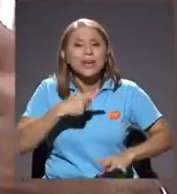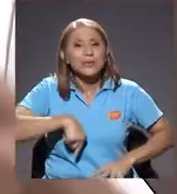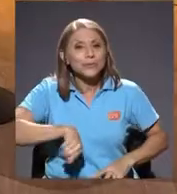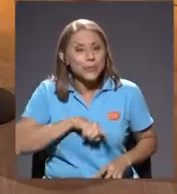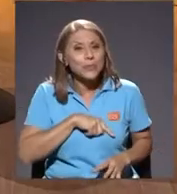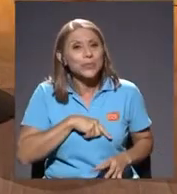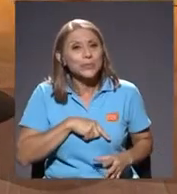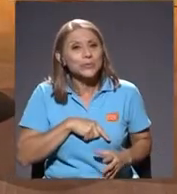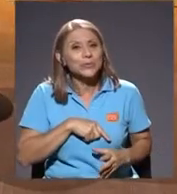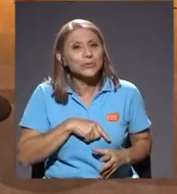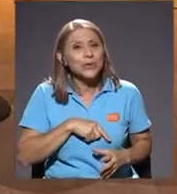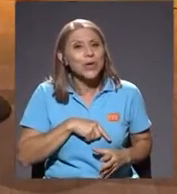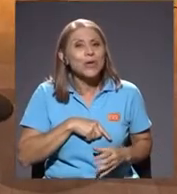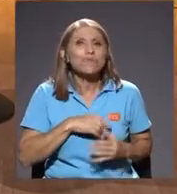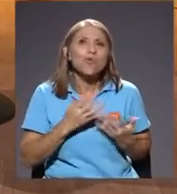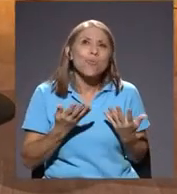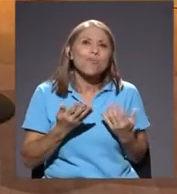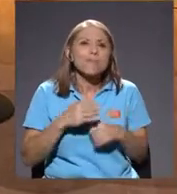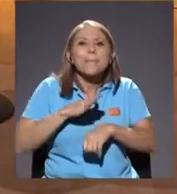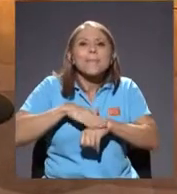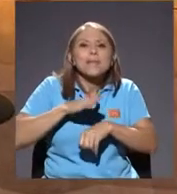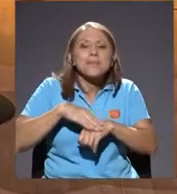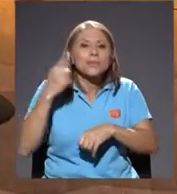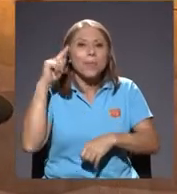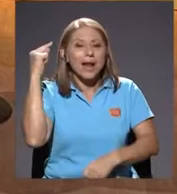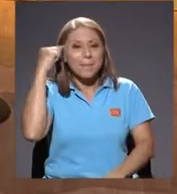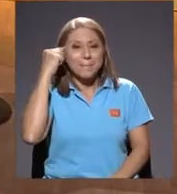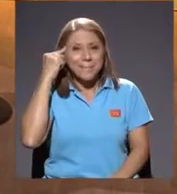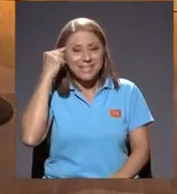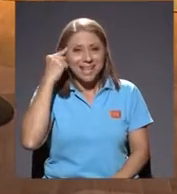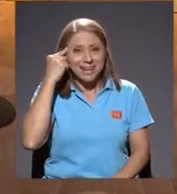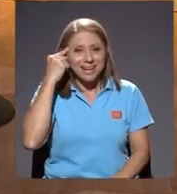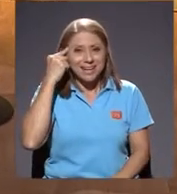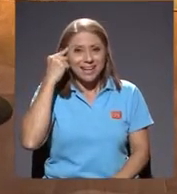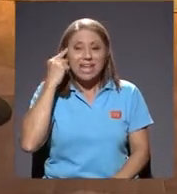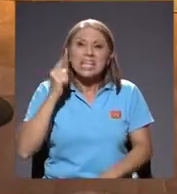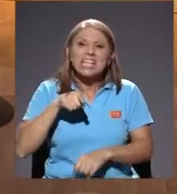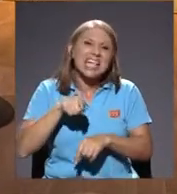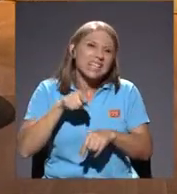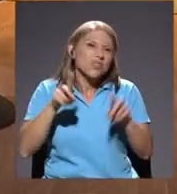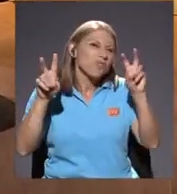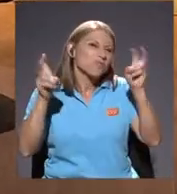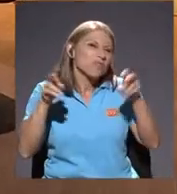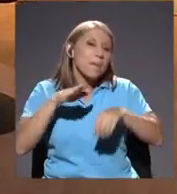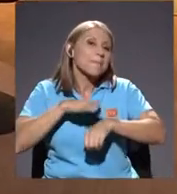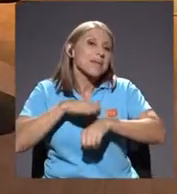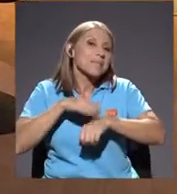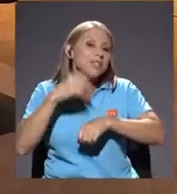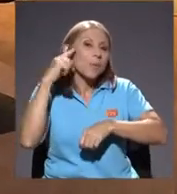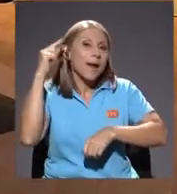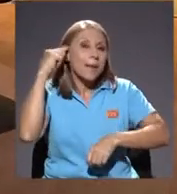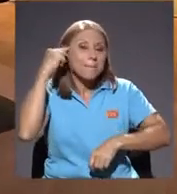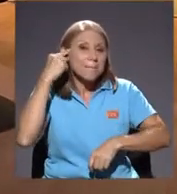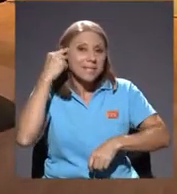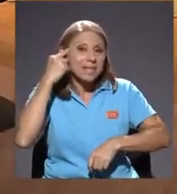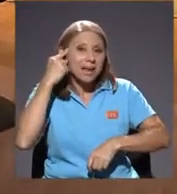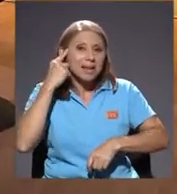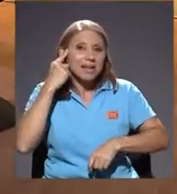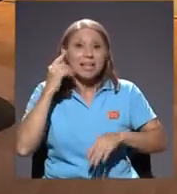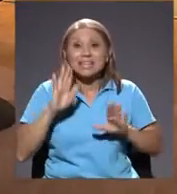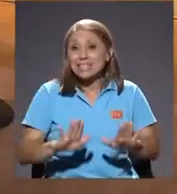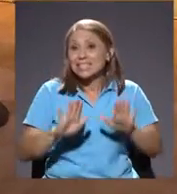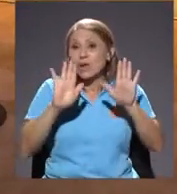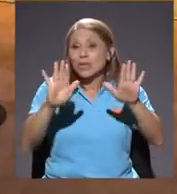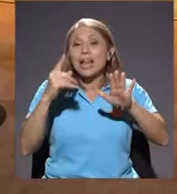no estaba dando permiso para pensar y eso de permiso para pensar hoy es una cosa extraordinaria porque se piensa en